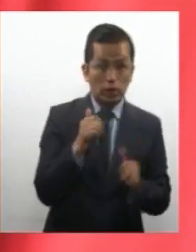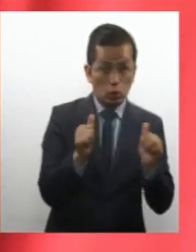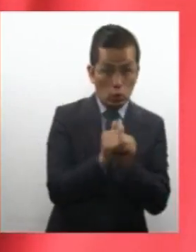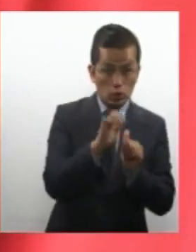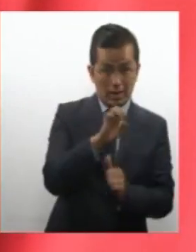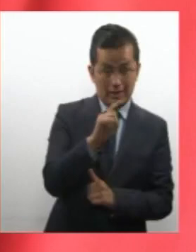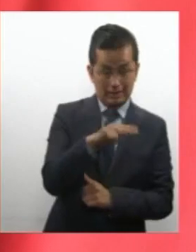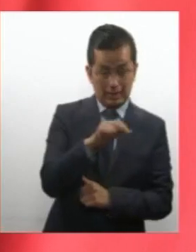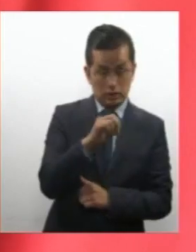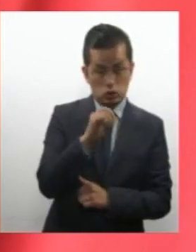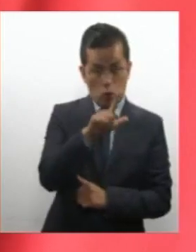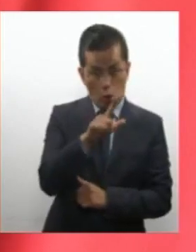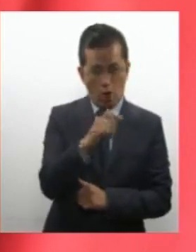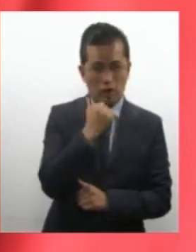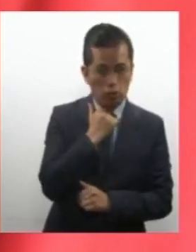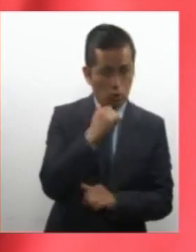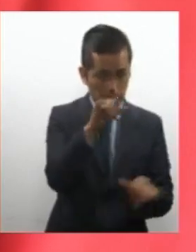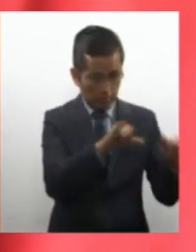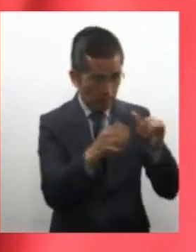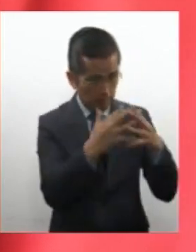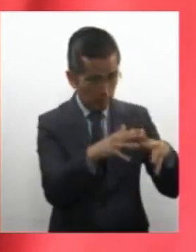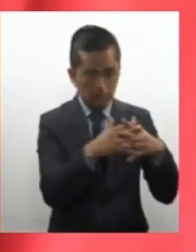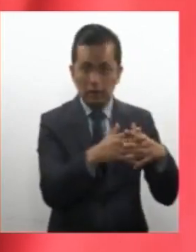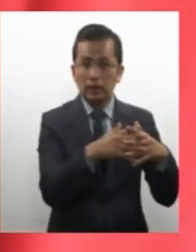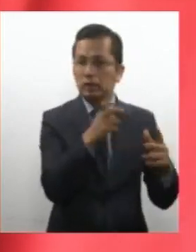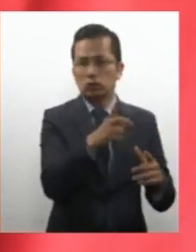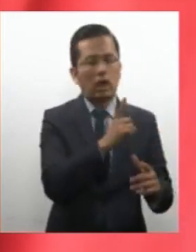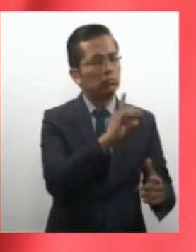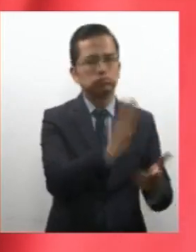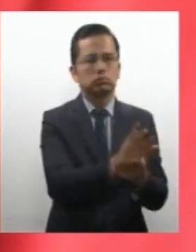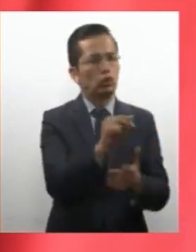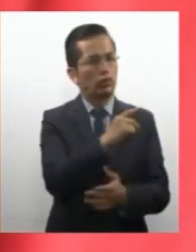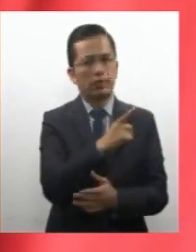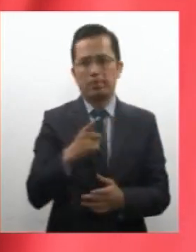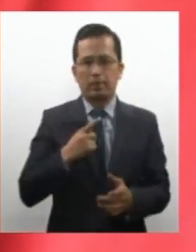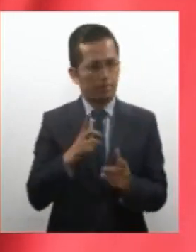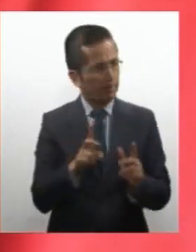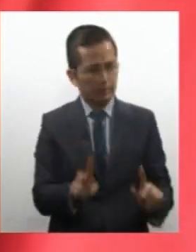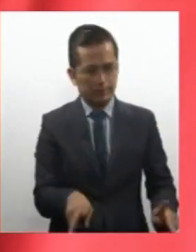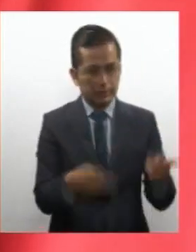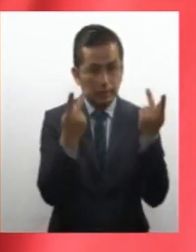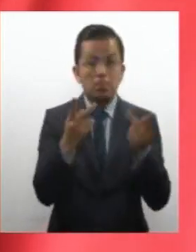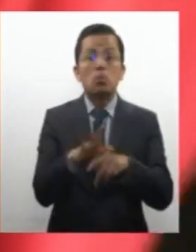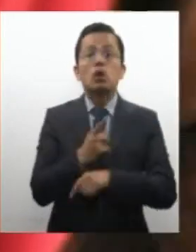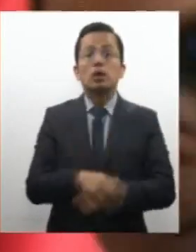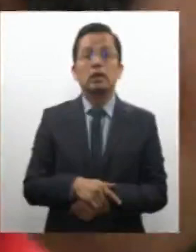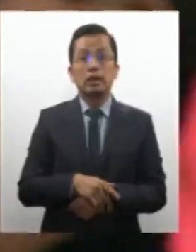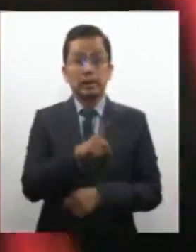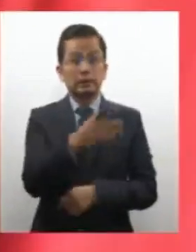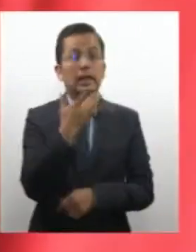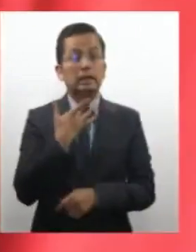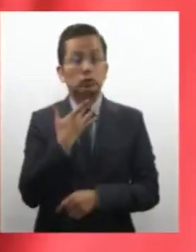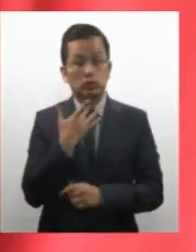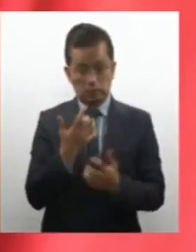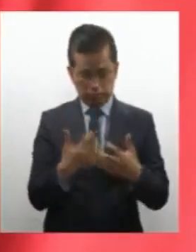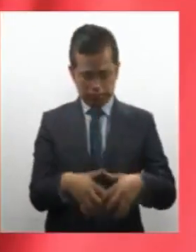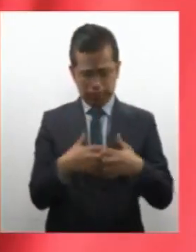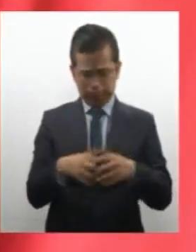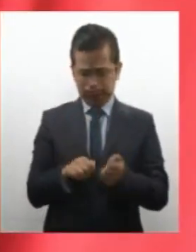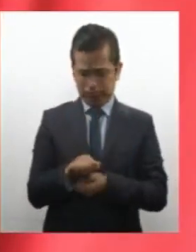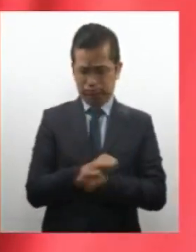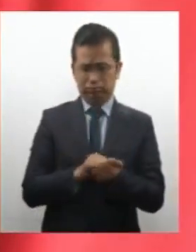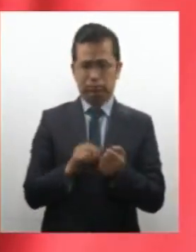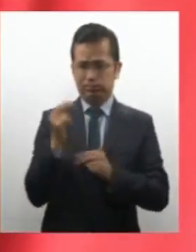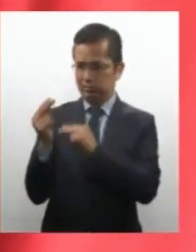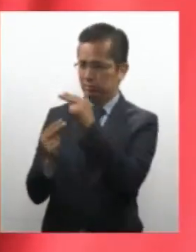etanol, porque al hacerse vapor, pues genera muchísimos daños a la salud de los mexicanos.